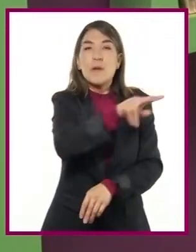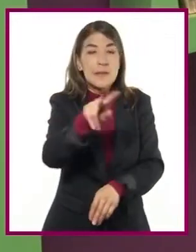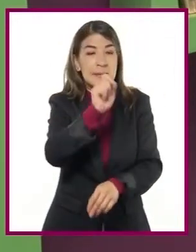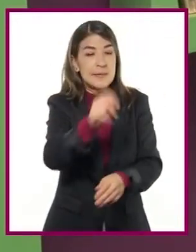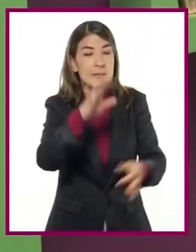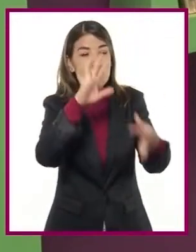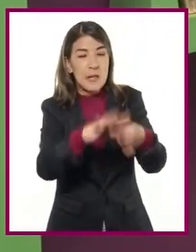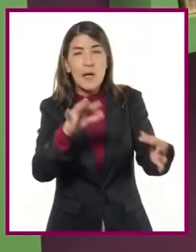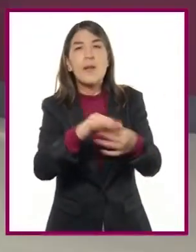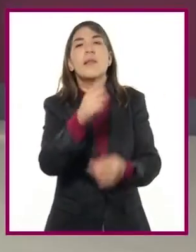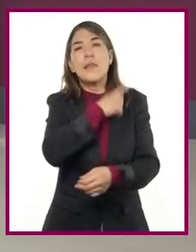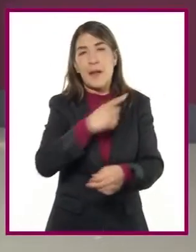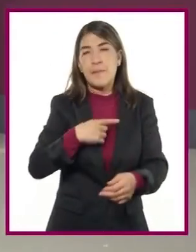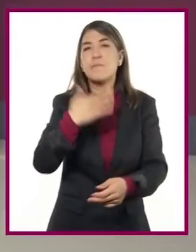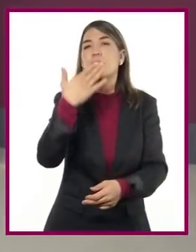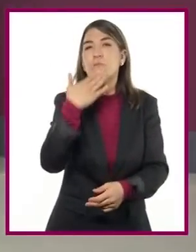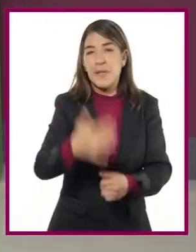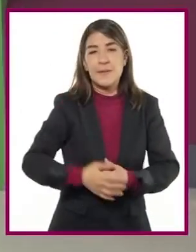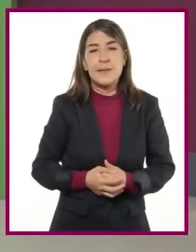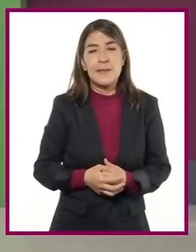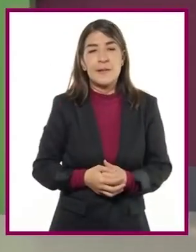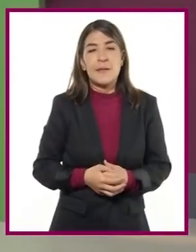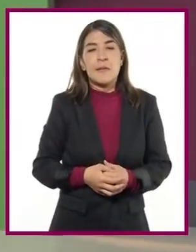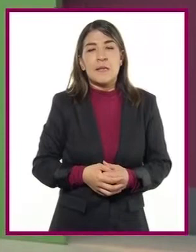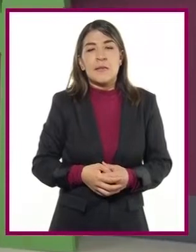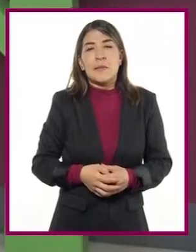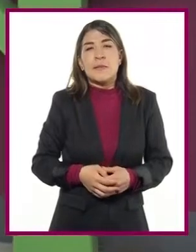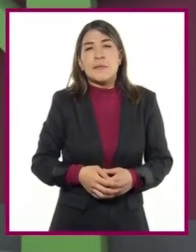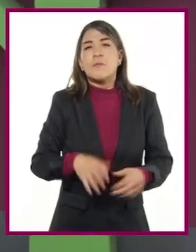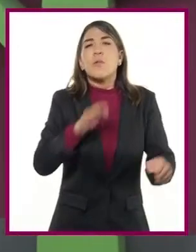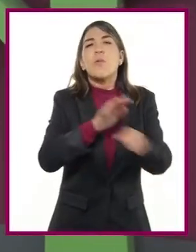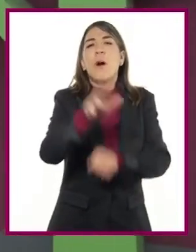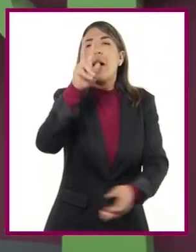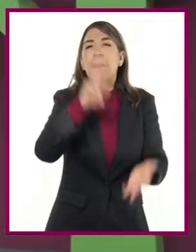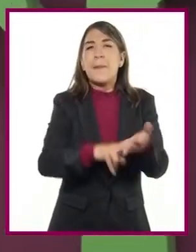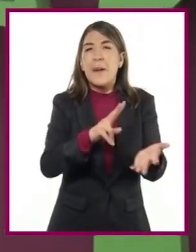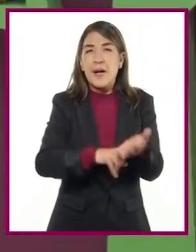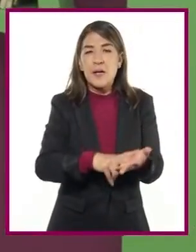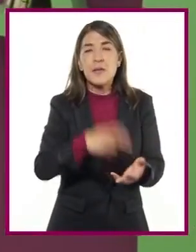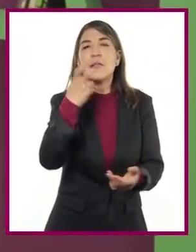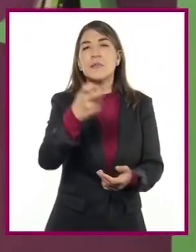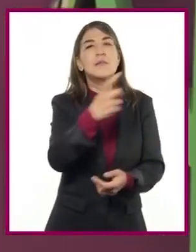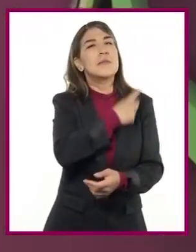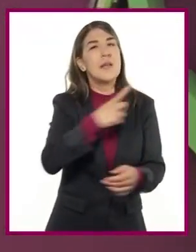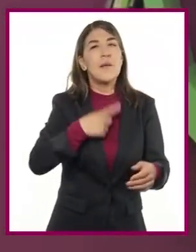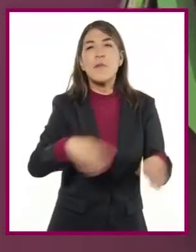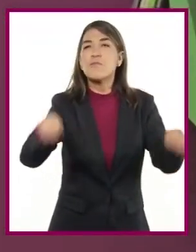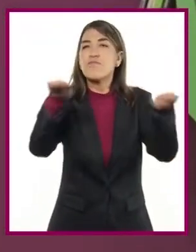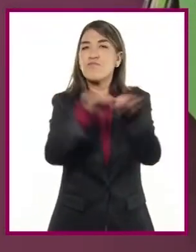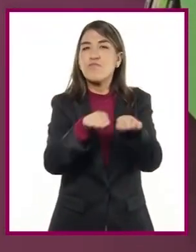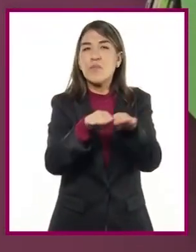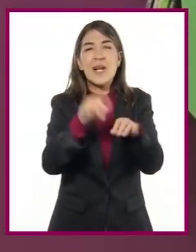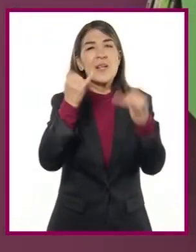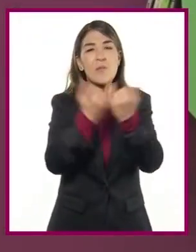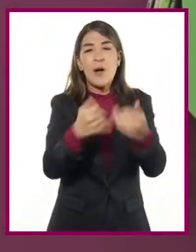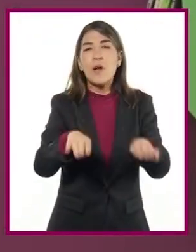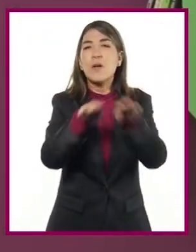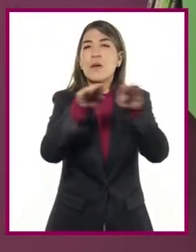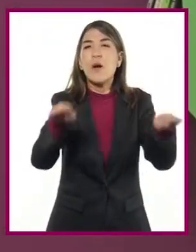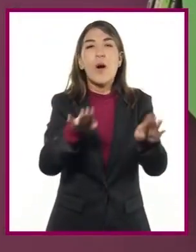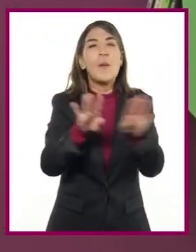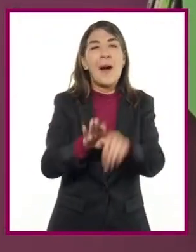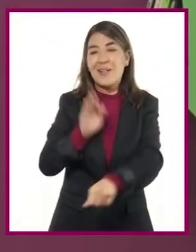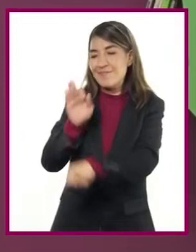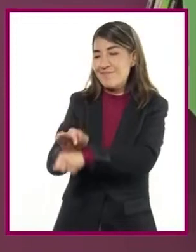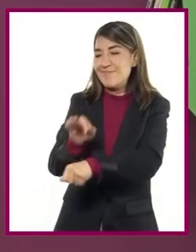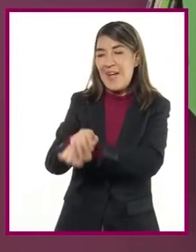servidor público. Uno de los valores es la actuación equitativa, que se refiere a no tomar partido por